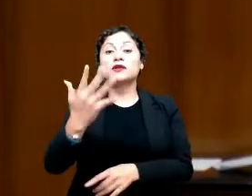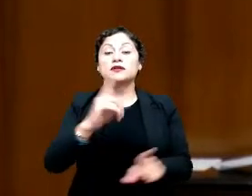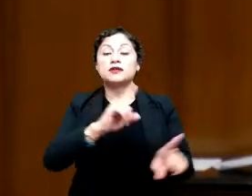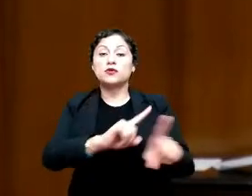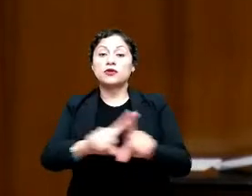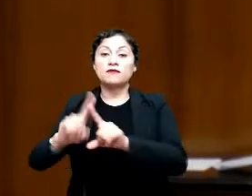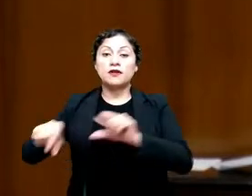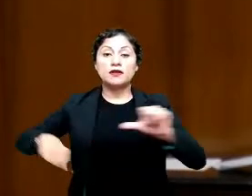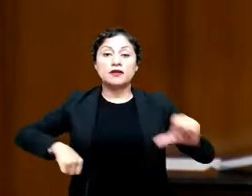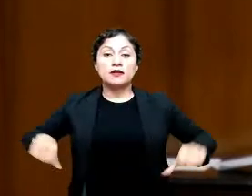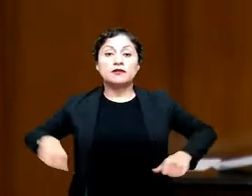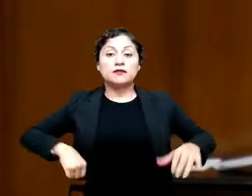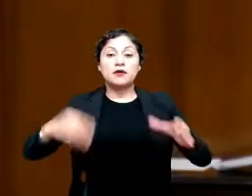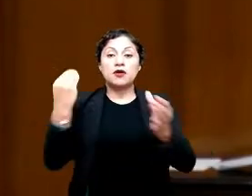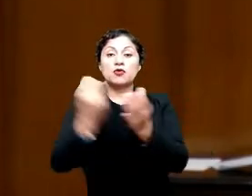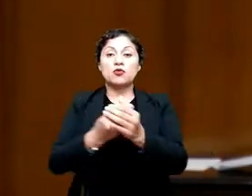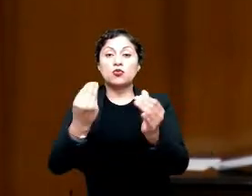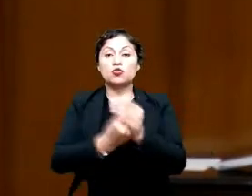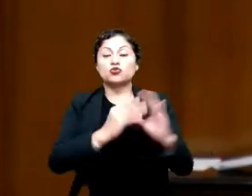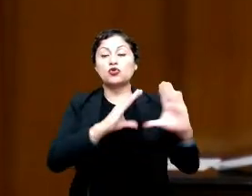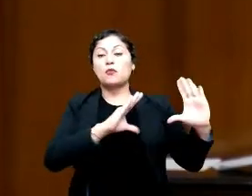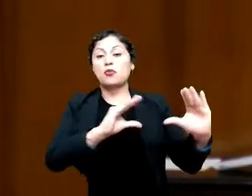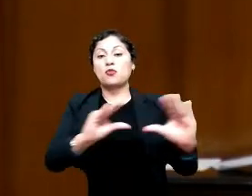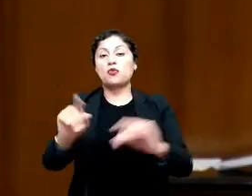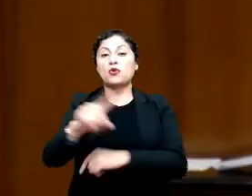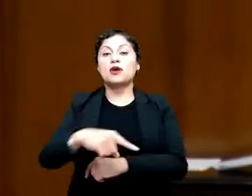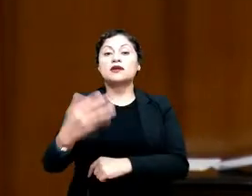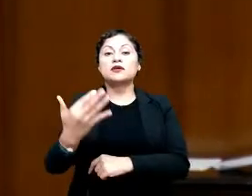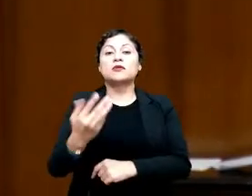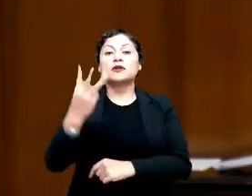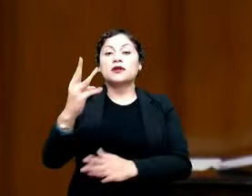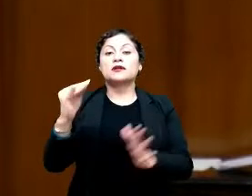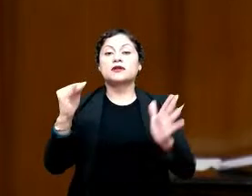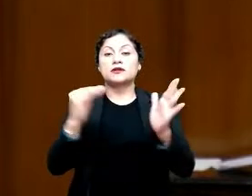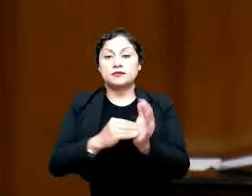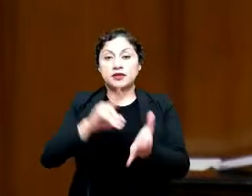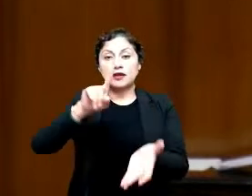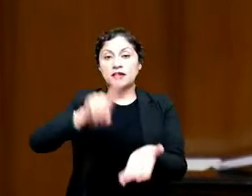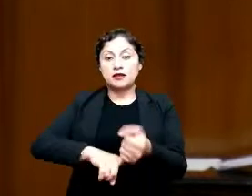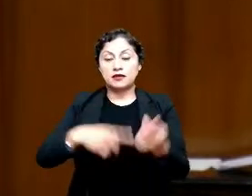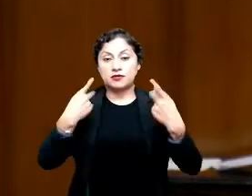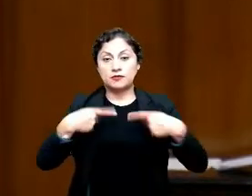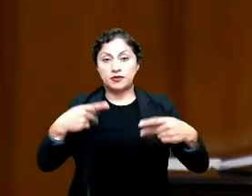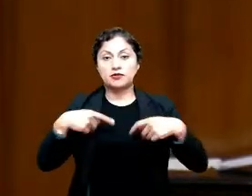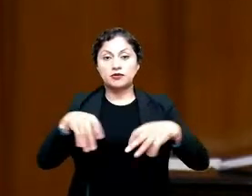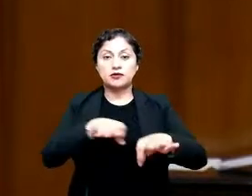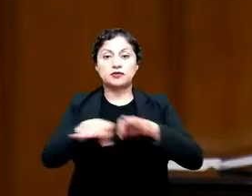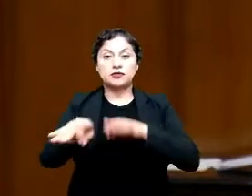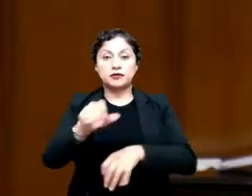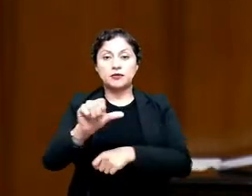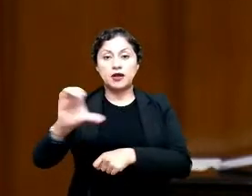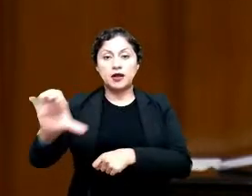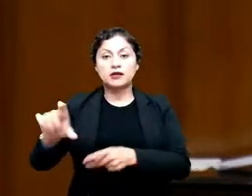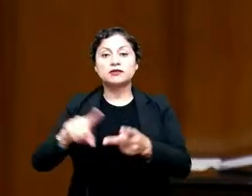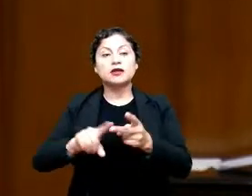capacitación beneficiando a casi 53.000 integrantes de las organizaciones sociales y